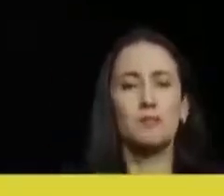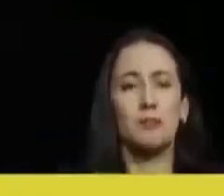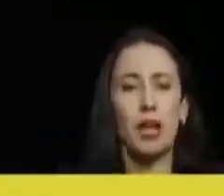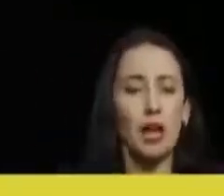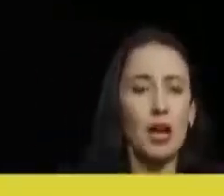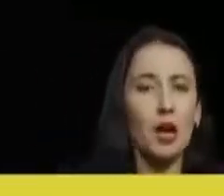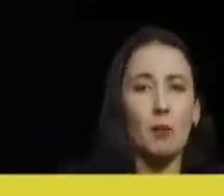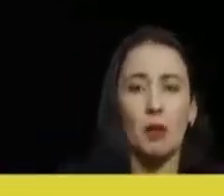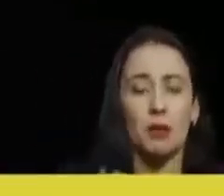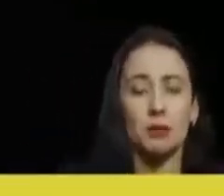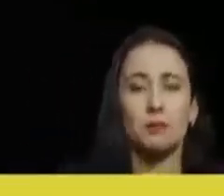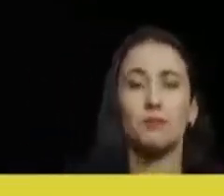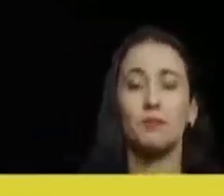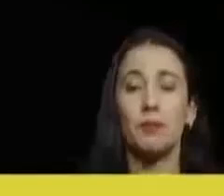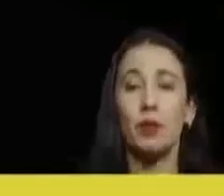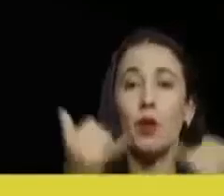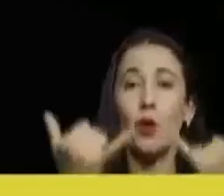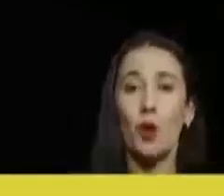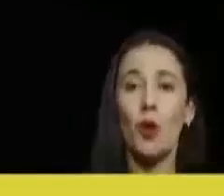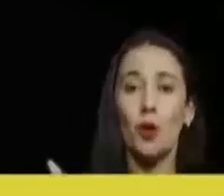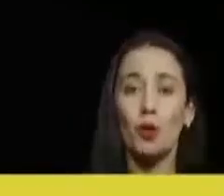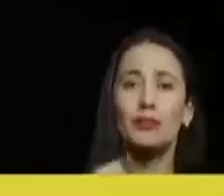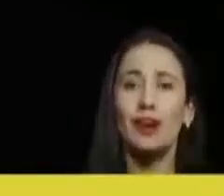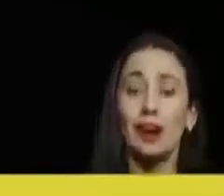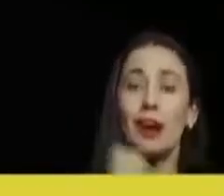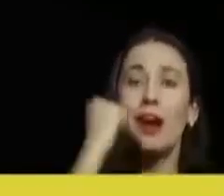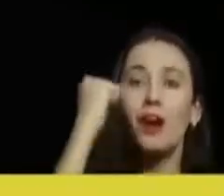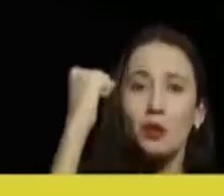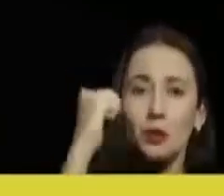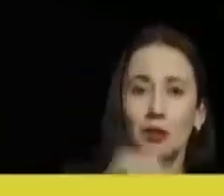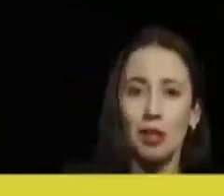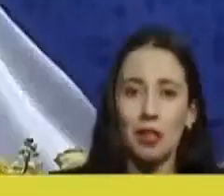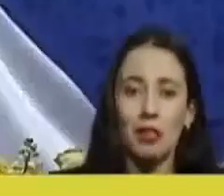democracia. Hoy ganó